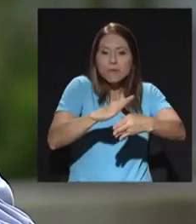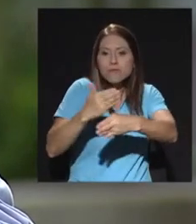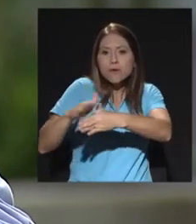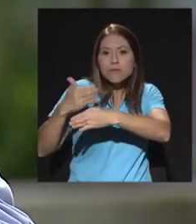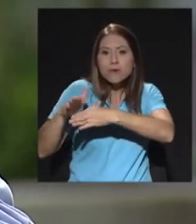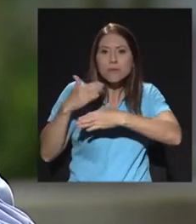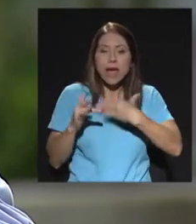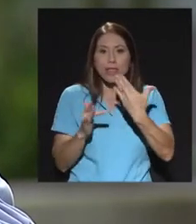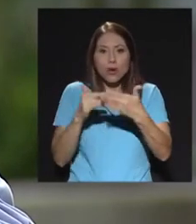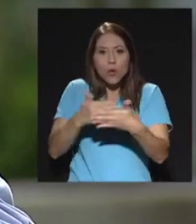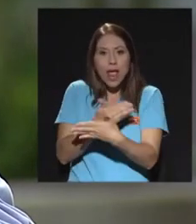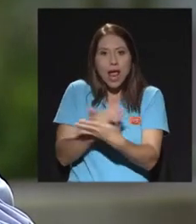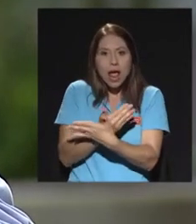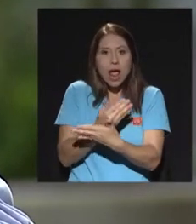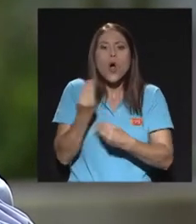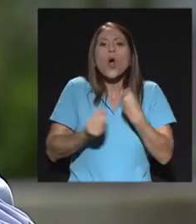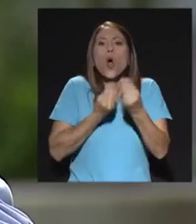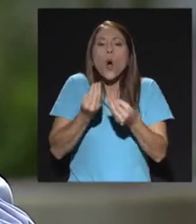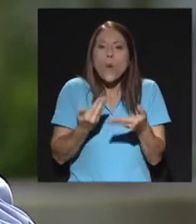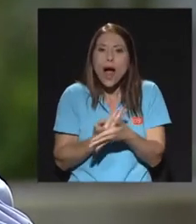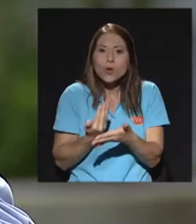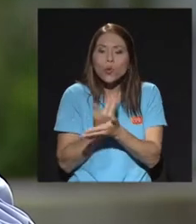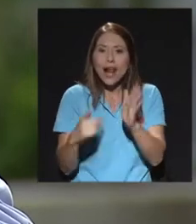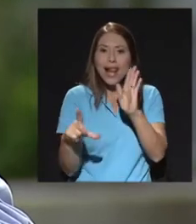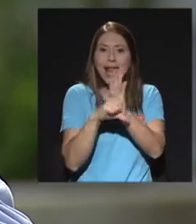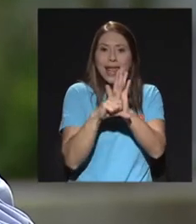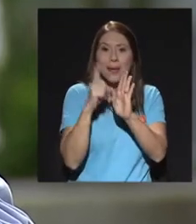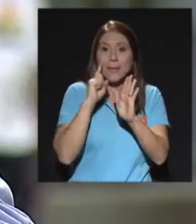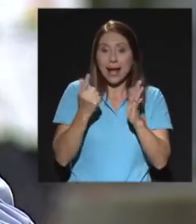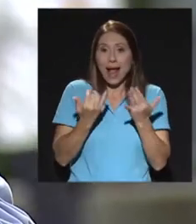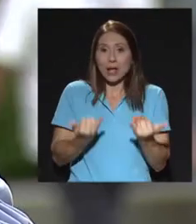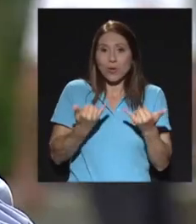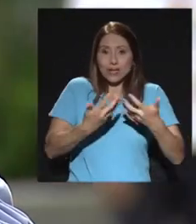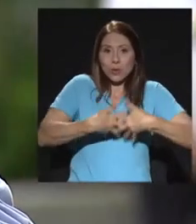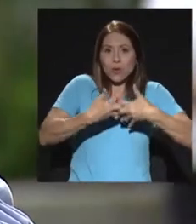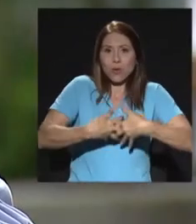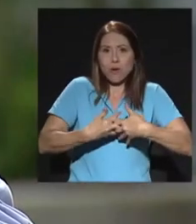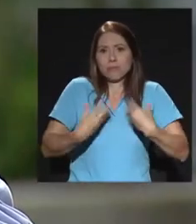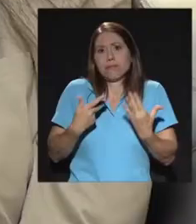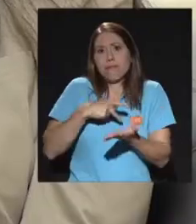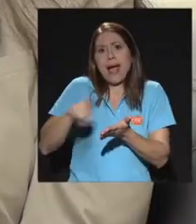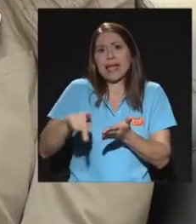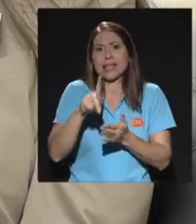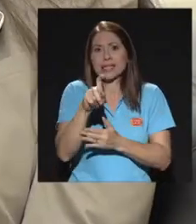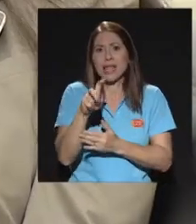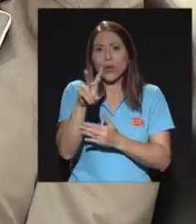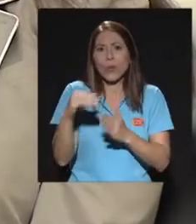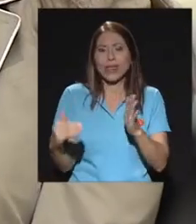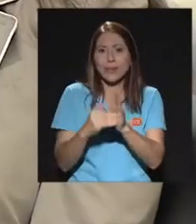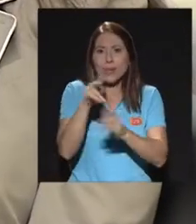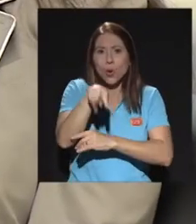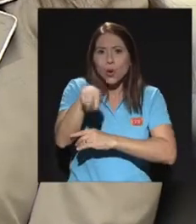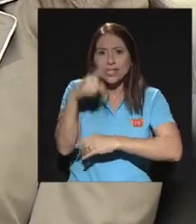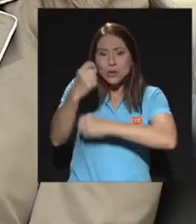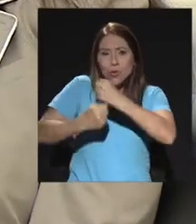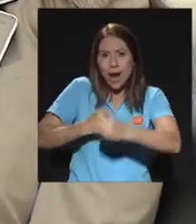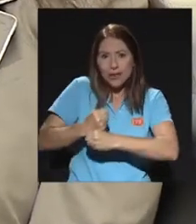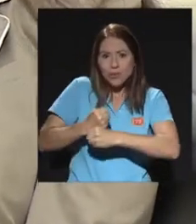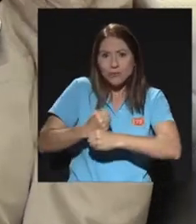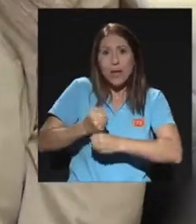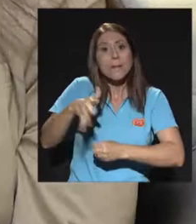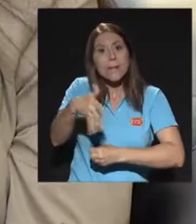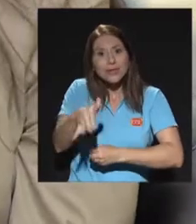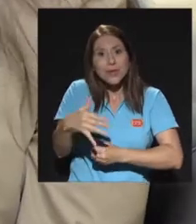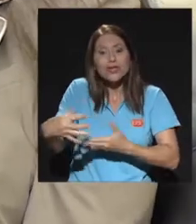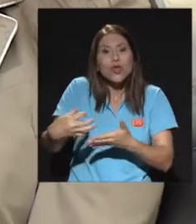una legislación que permite que los actuales concesionarios paguen 120 mil colones al año, que es más o menos lo que cobra un canal de televisión